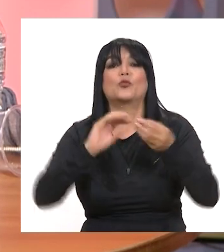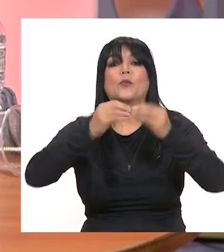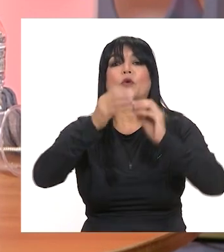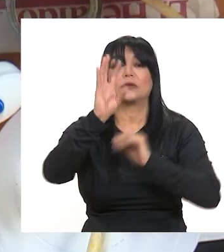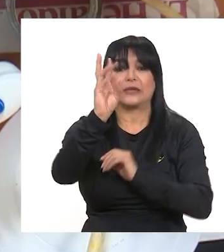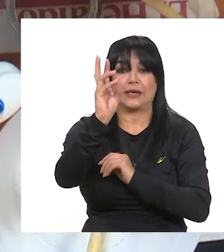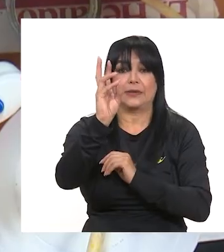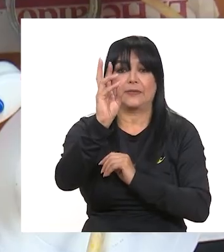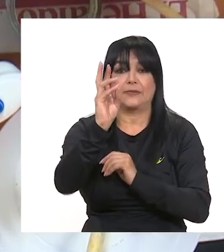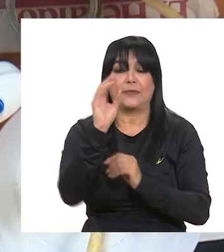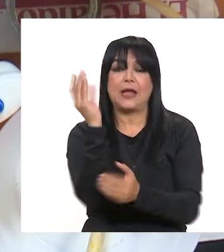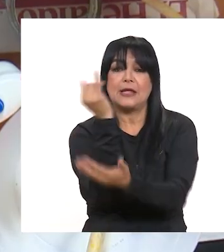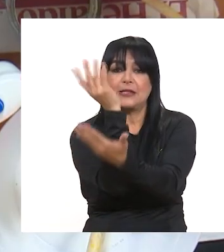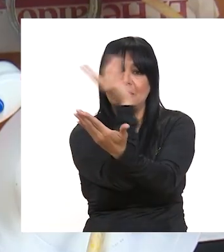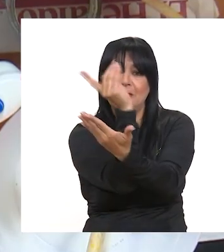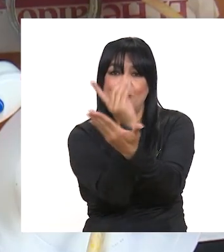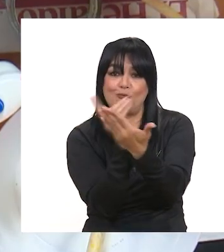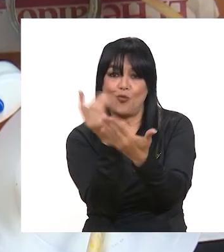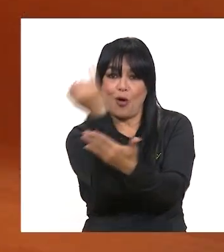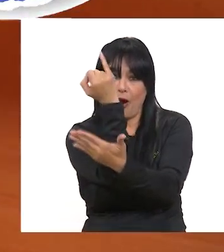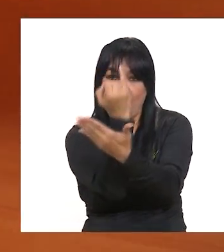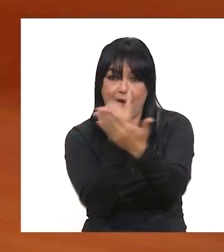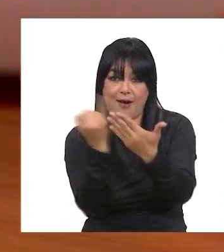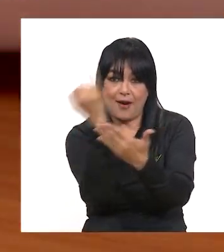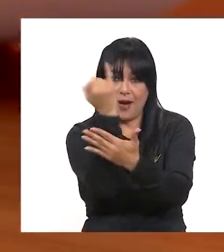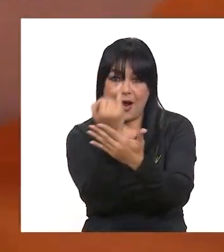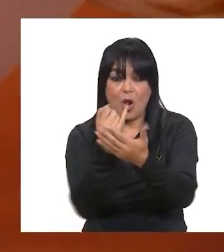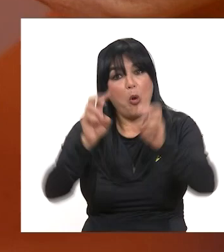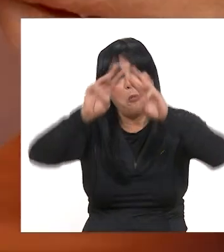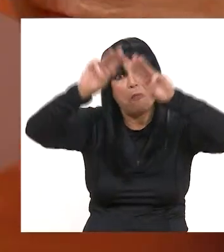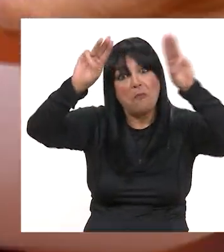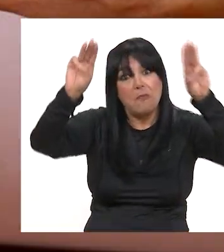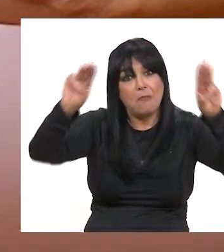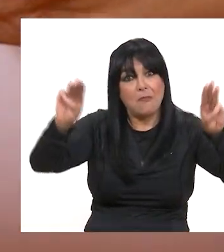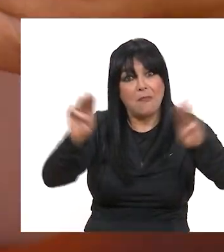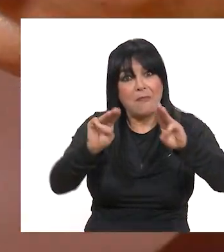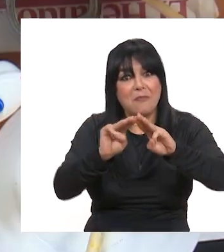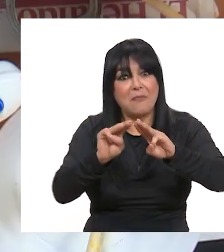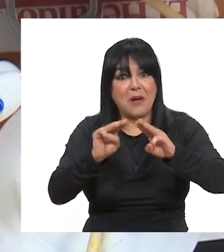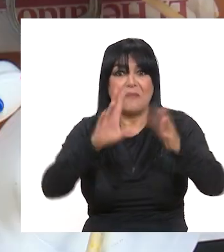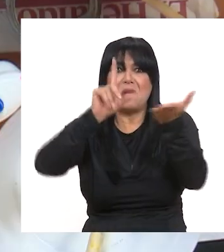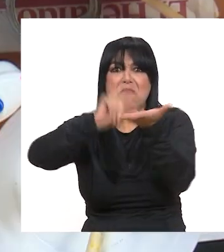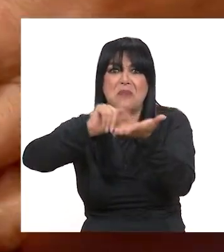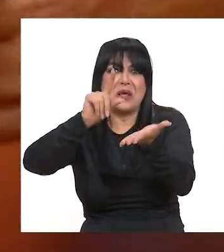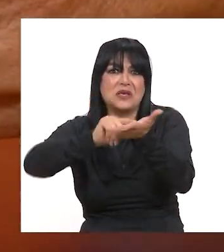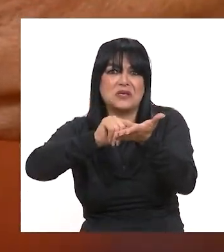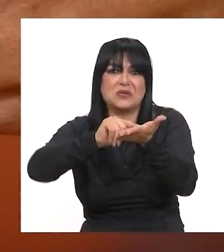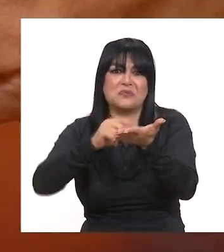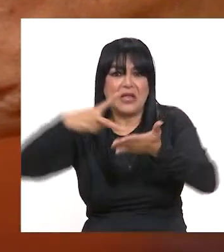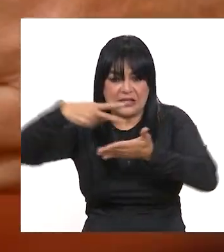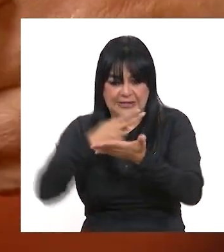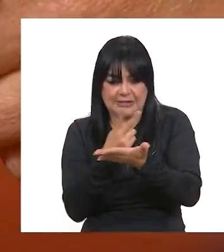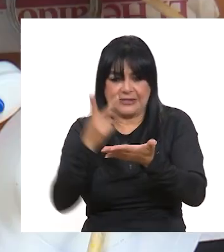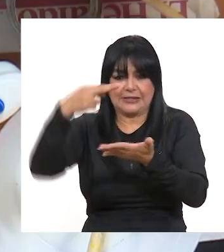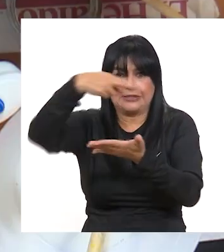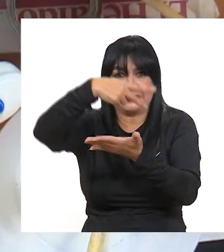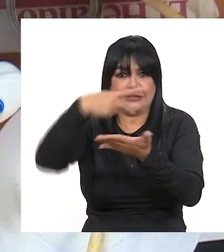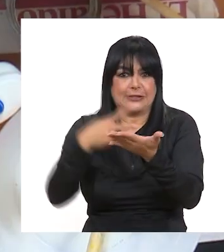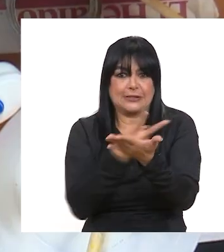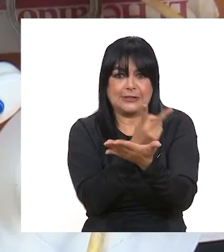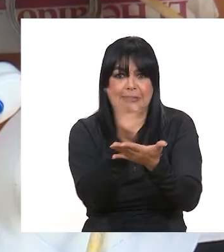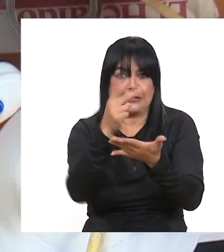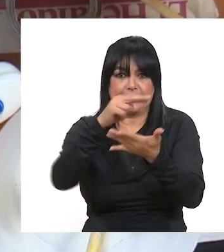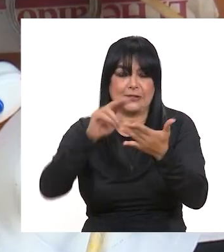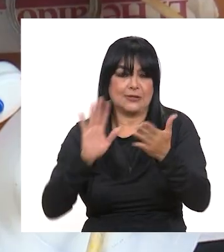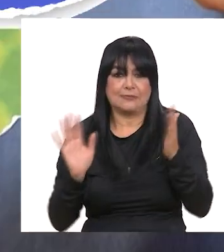Paso 6. Vamos a dibujar o pueden imprimir un mapa mundi y darles color a los diferentes continentes o